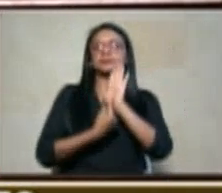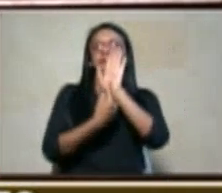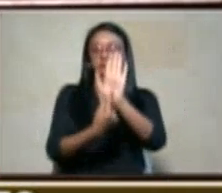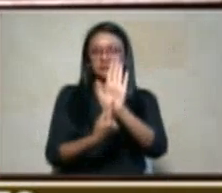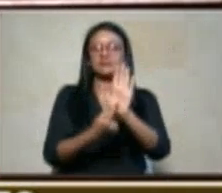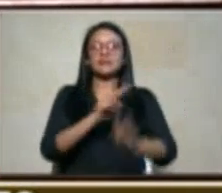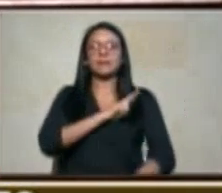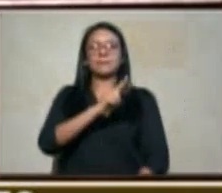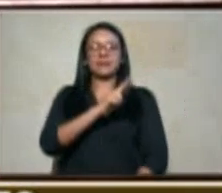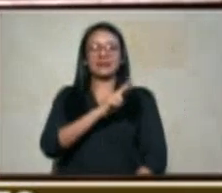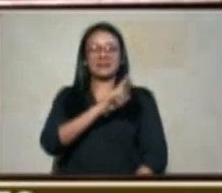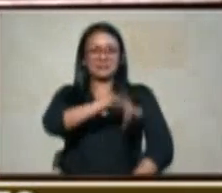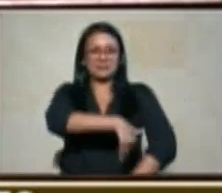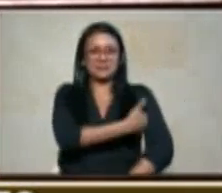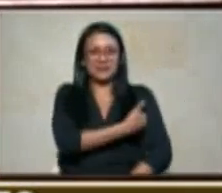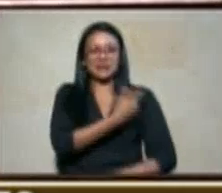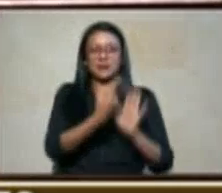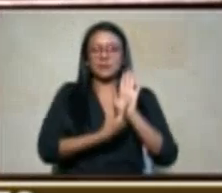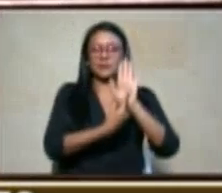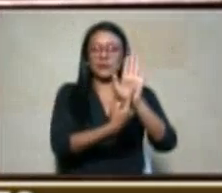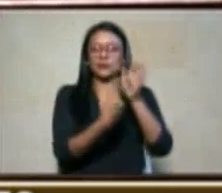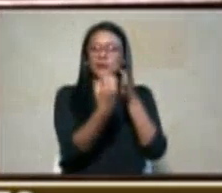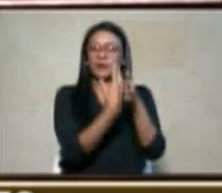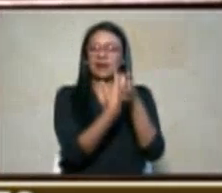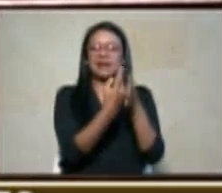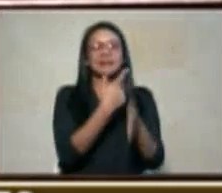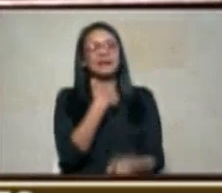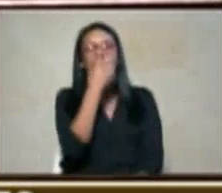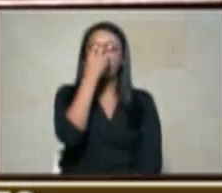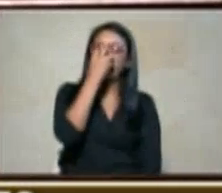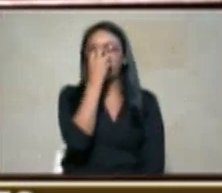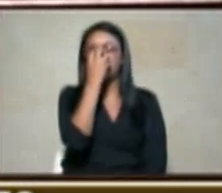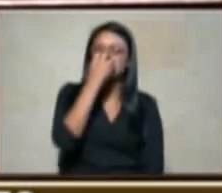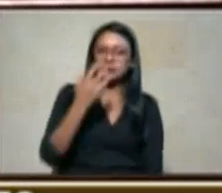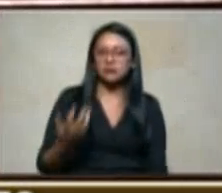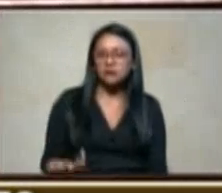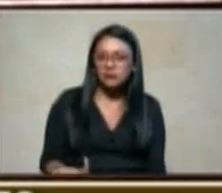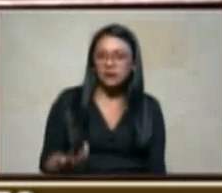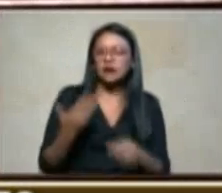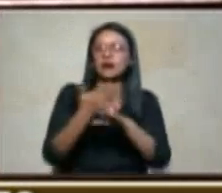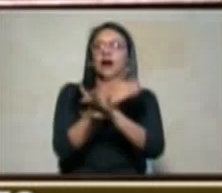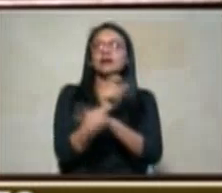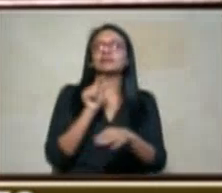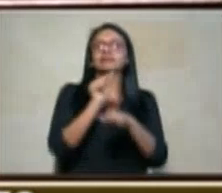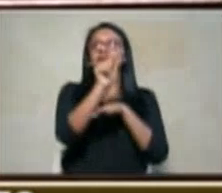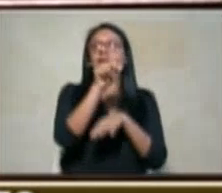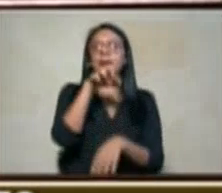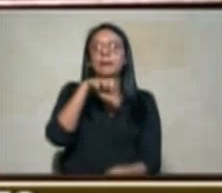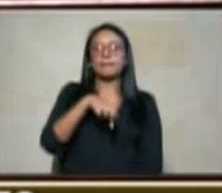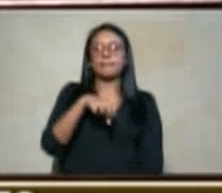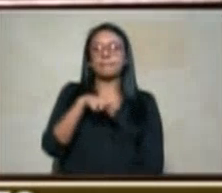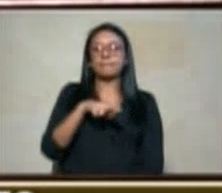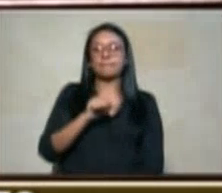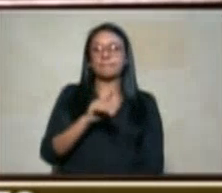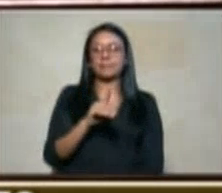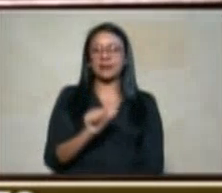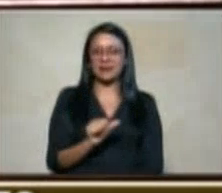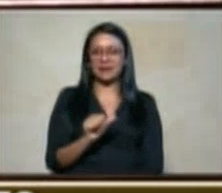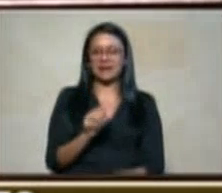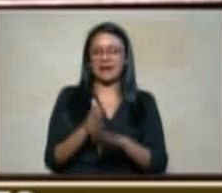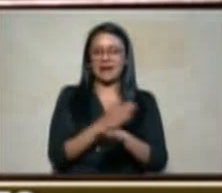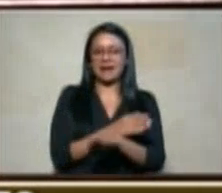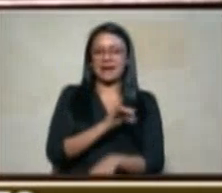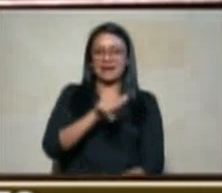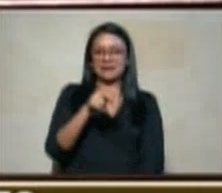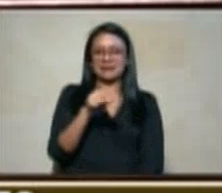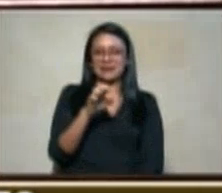mostró el señor viceministro esa diapositiva. Le dicen payasos, como le decía el señor Prada, Roberto Prada, allá en el